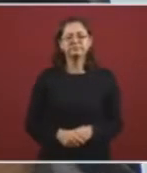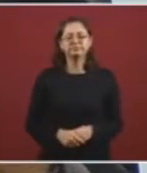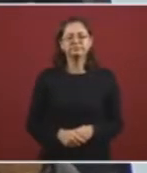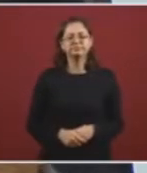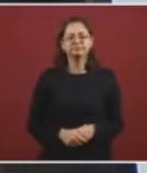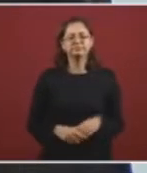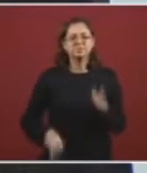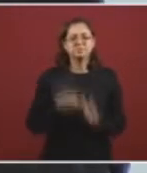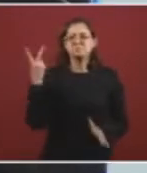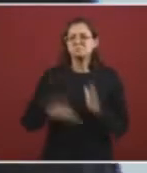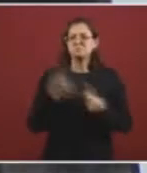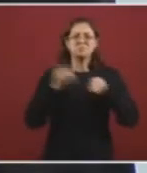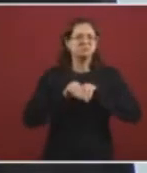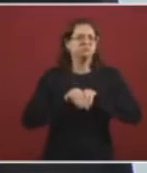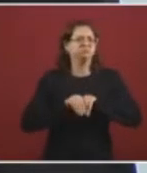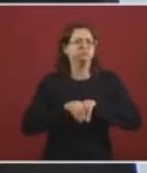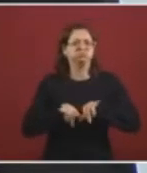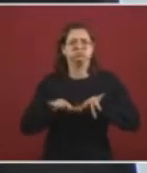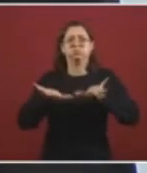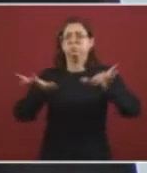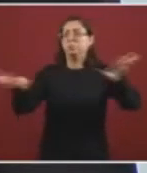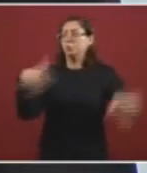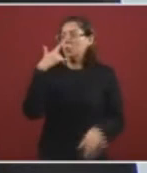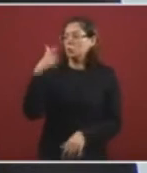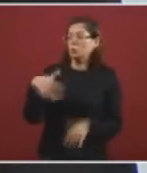multiplicaron las opiniones, es un fenómeno.